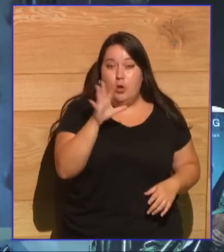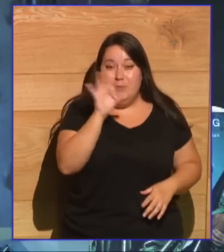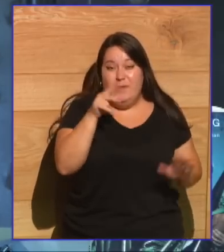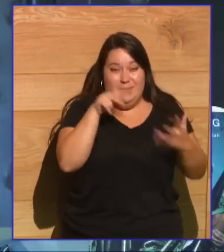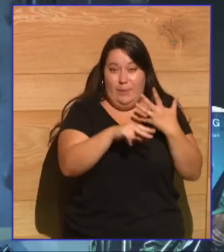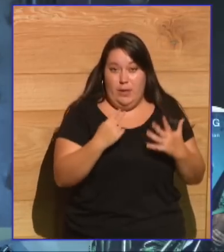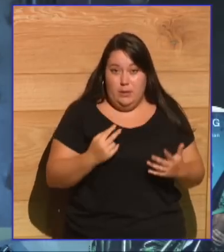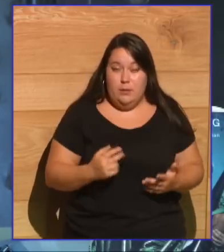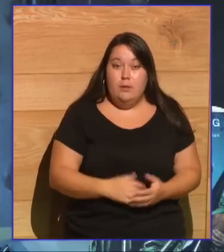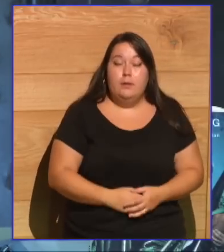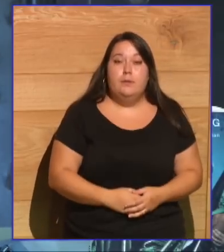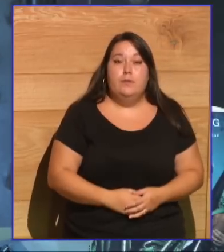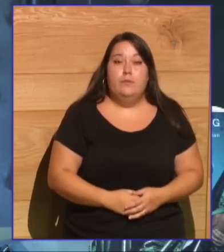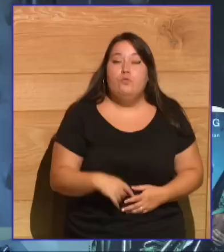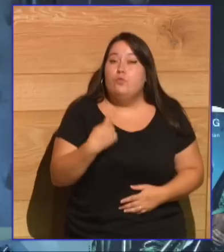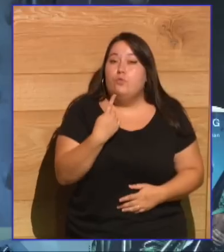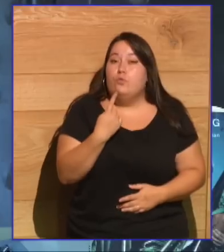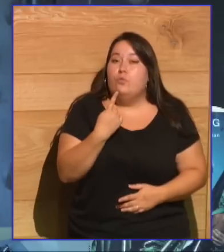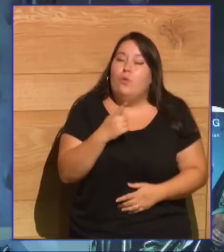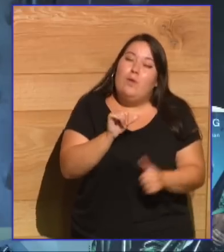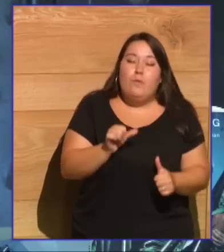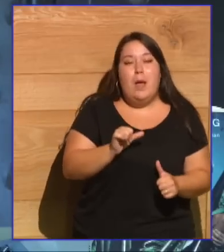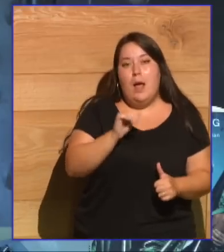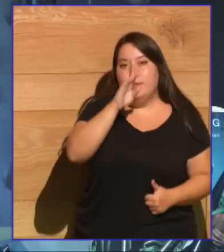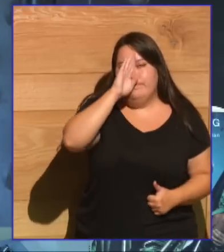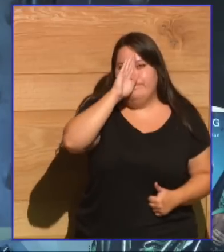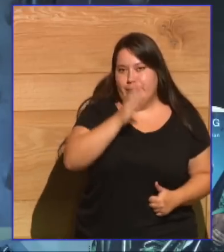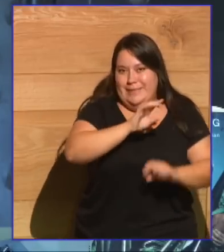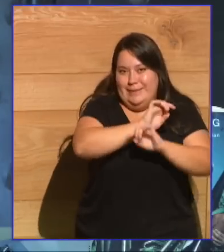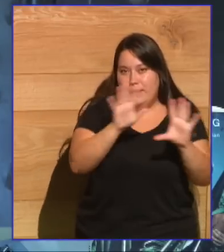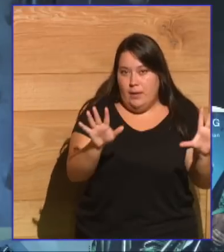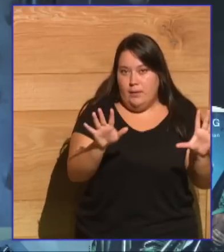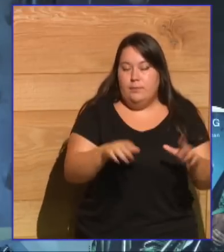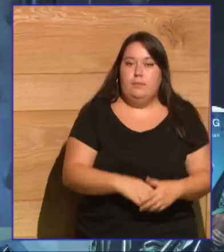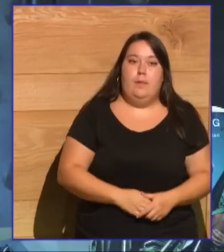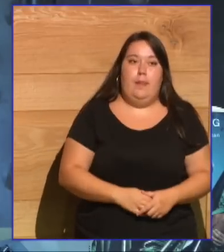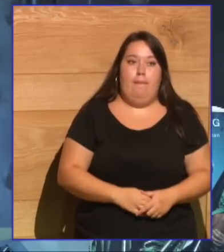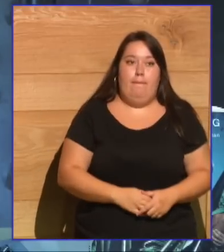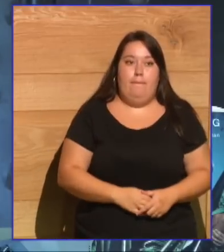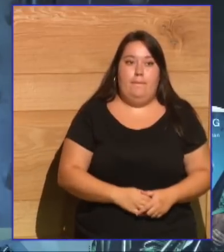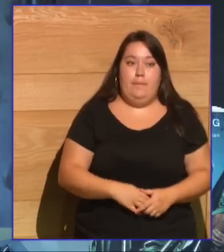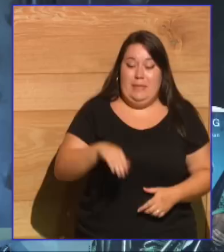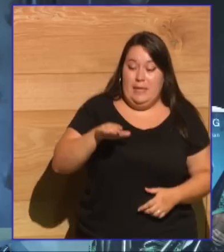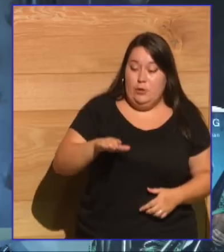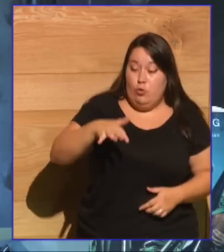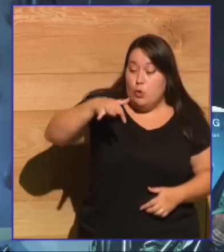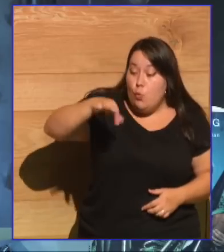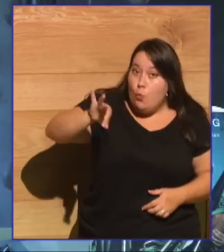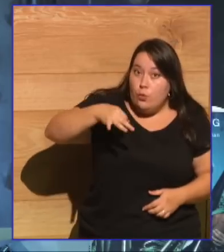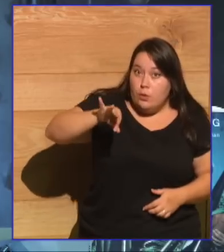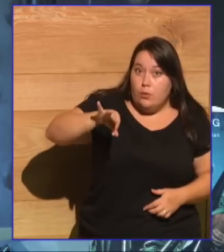entonces él de una forma muy directa te está diciendo algo que él piensa de sí mismo el único niño aquí